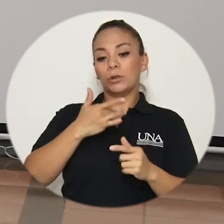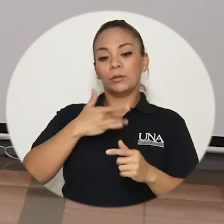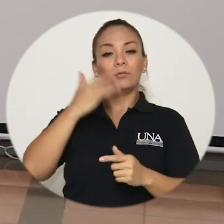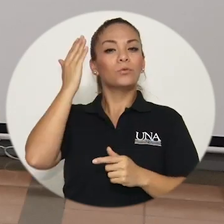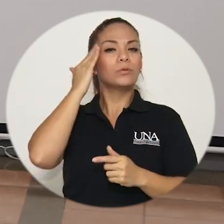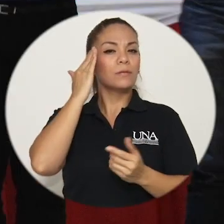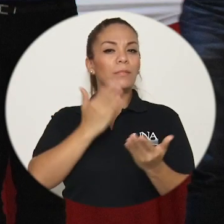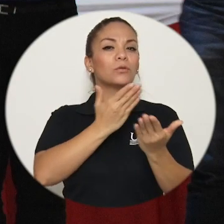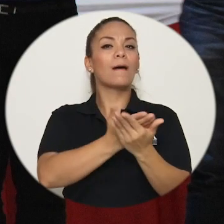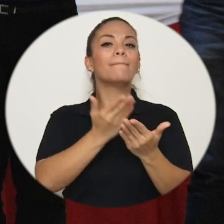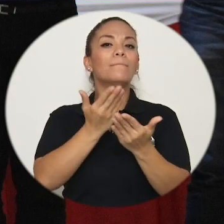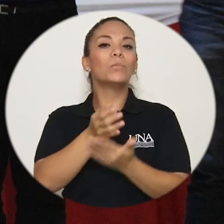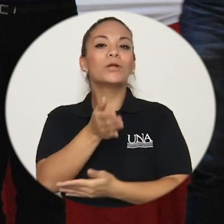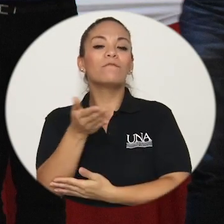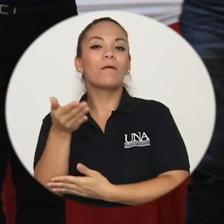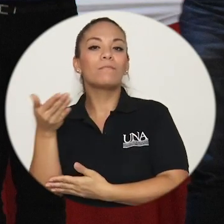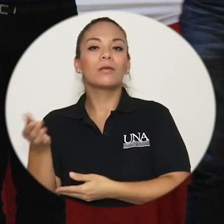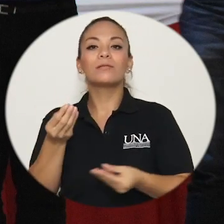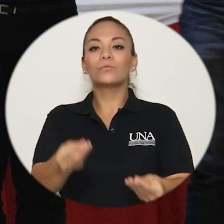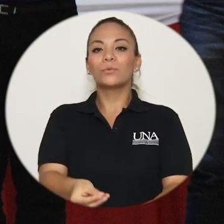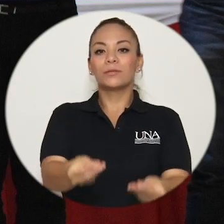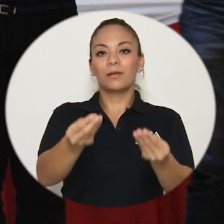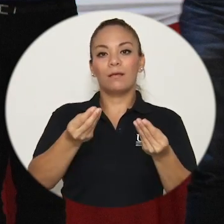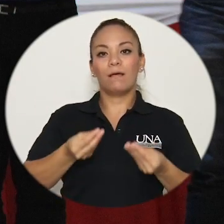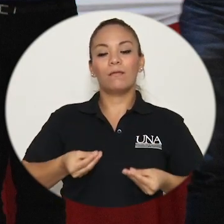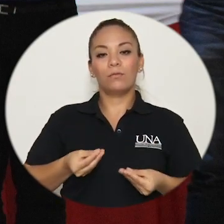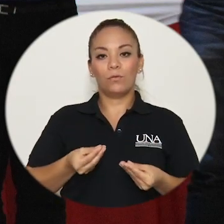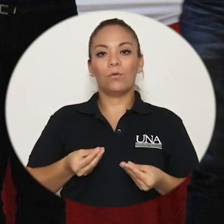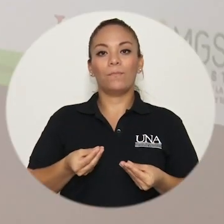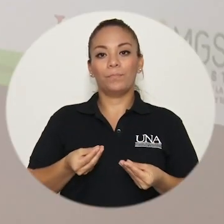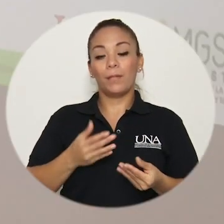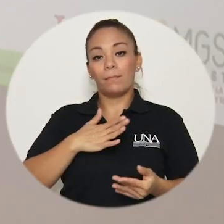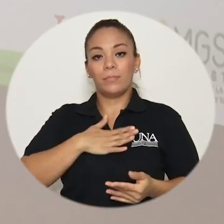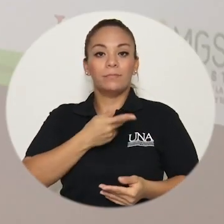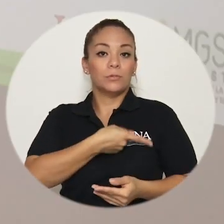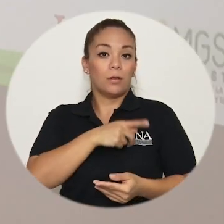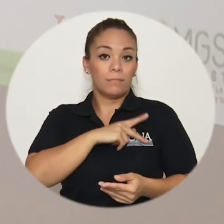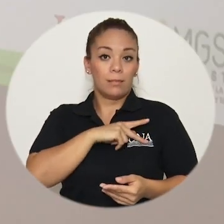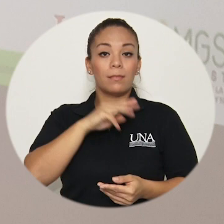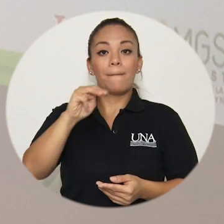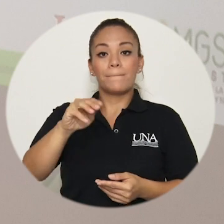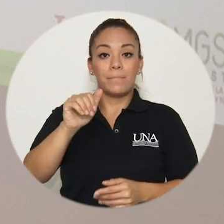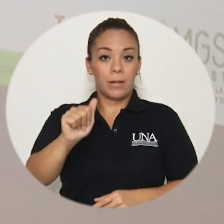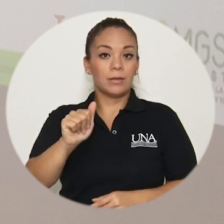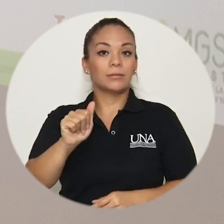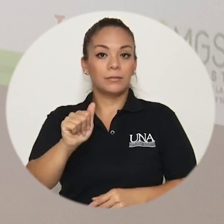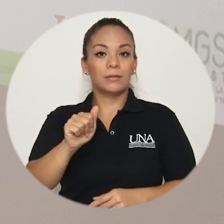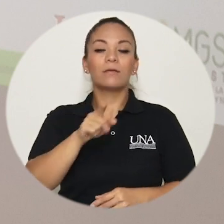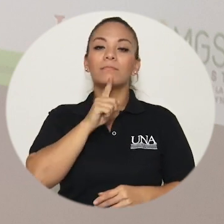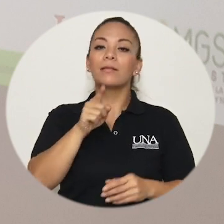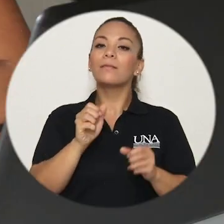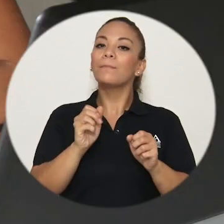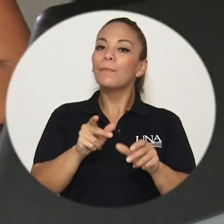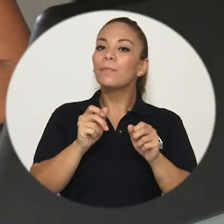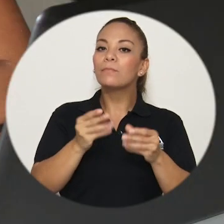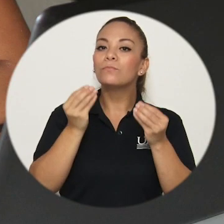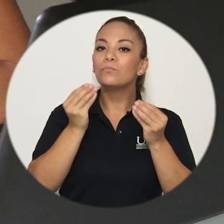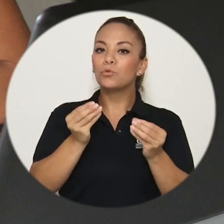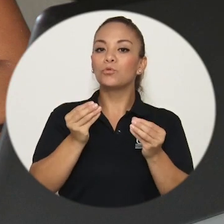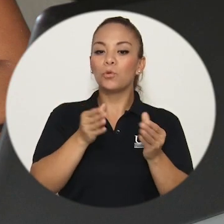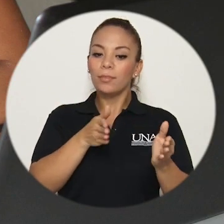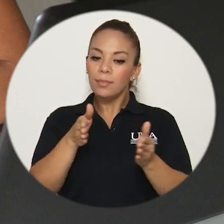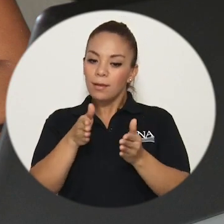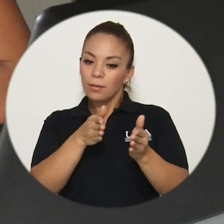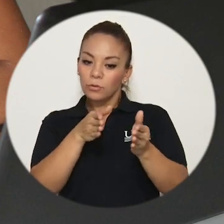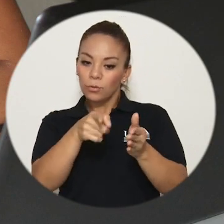los aportes, las herramientas que nos está brindando, en este caso, a mí en lo personal, la maestría, me permiten mucho